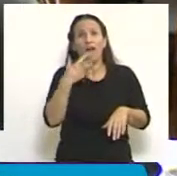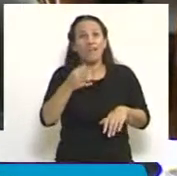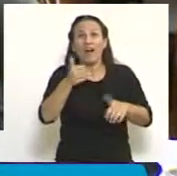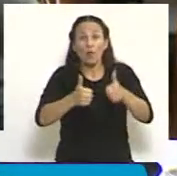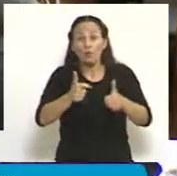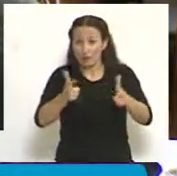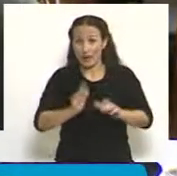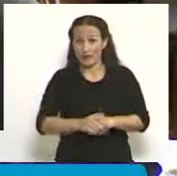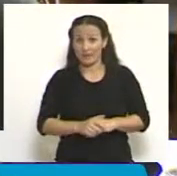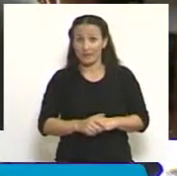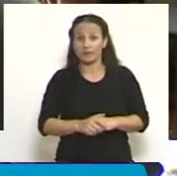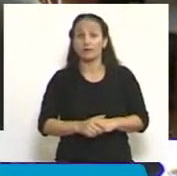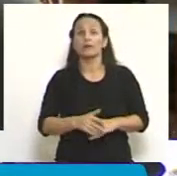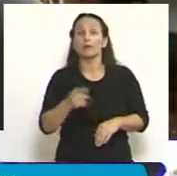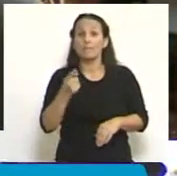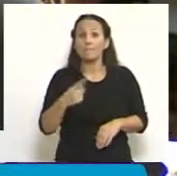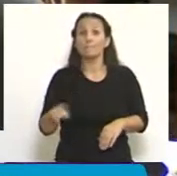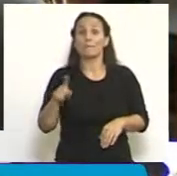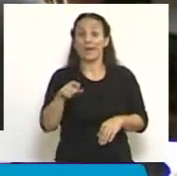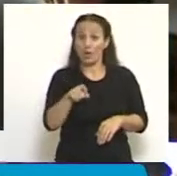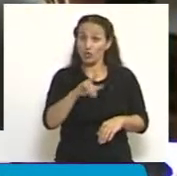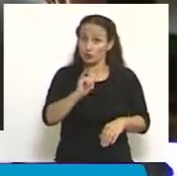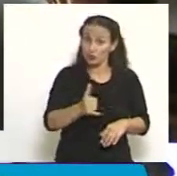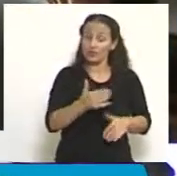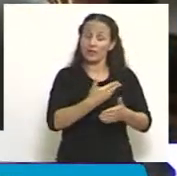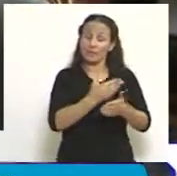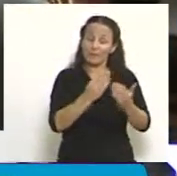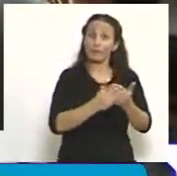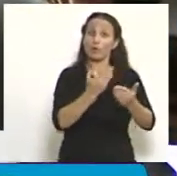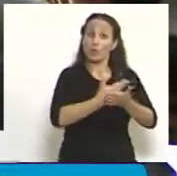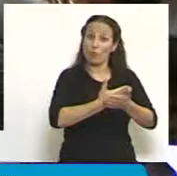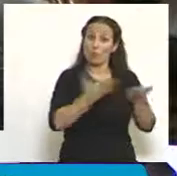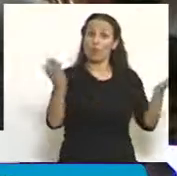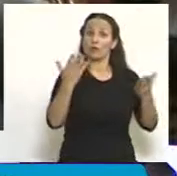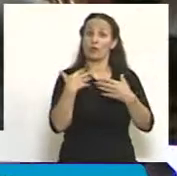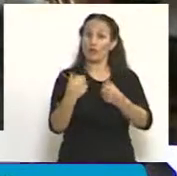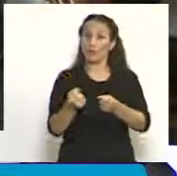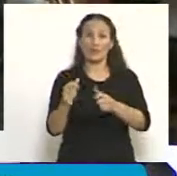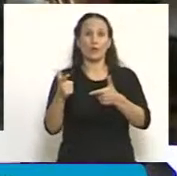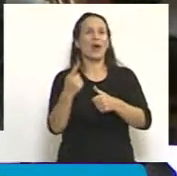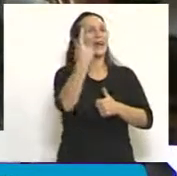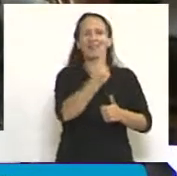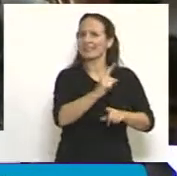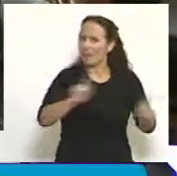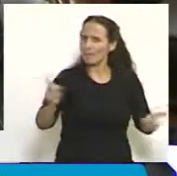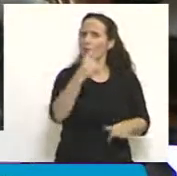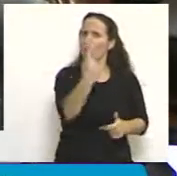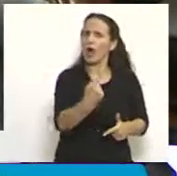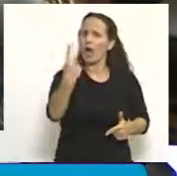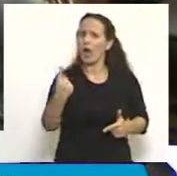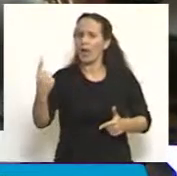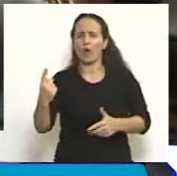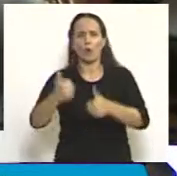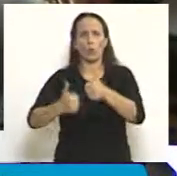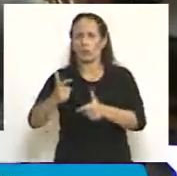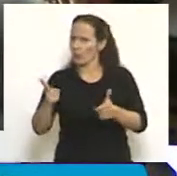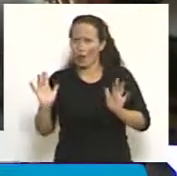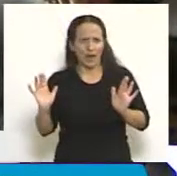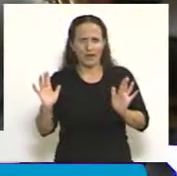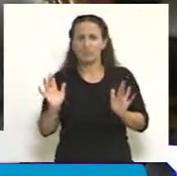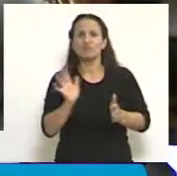fiscal teniendo en cuenta los fiscales de distrito como atribución a los